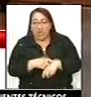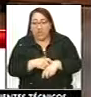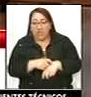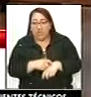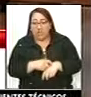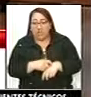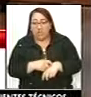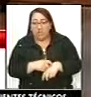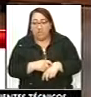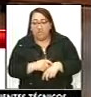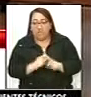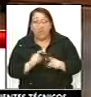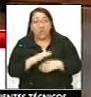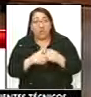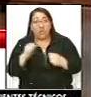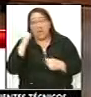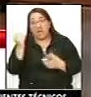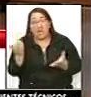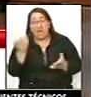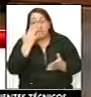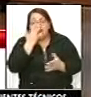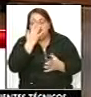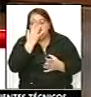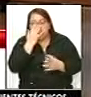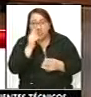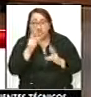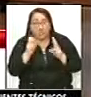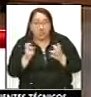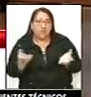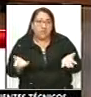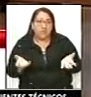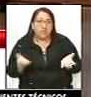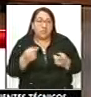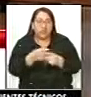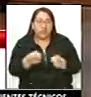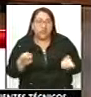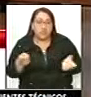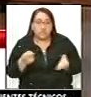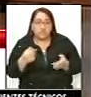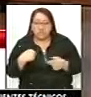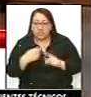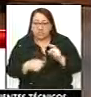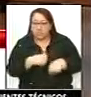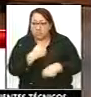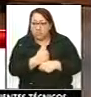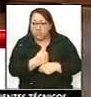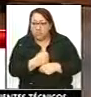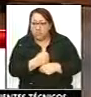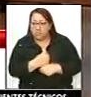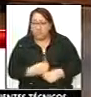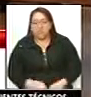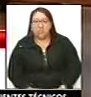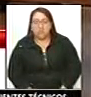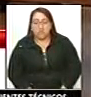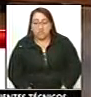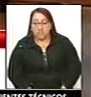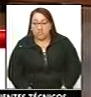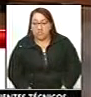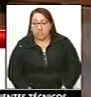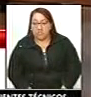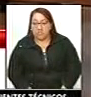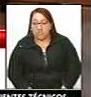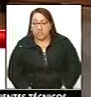perjudicamos a nadie, pero todos ganamos. Entonces, eso es un tema que ustedes, las autoridades, no está en manos de nosotros, podrían